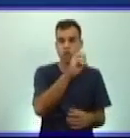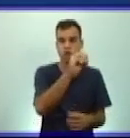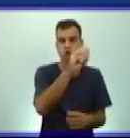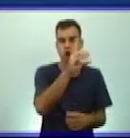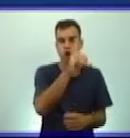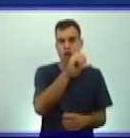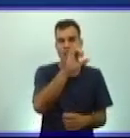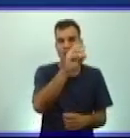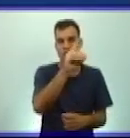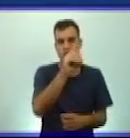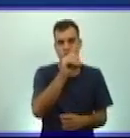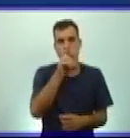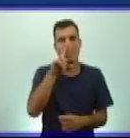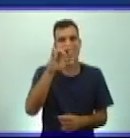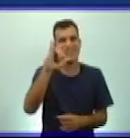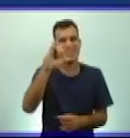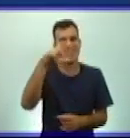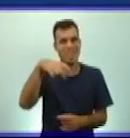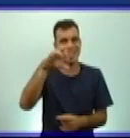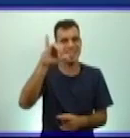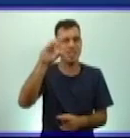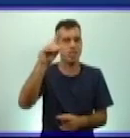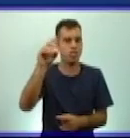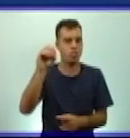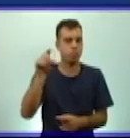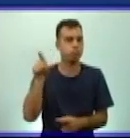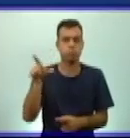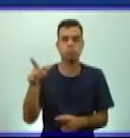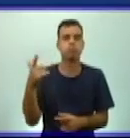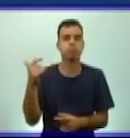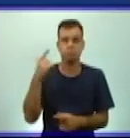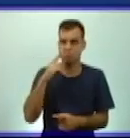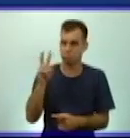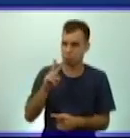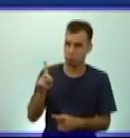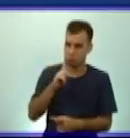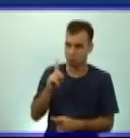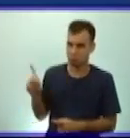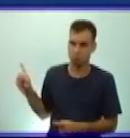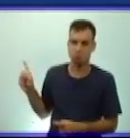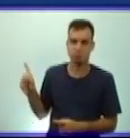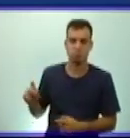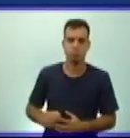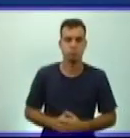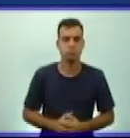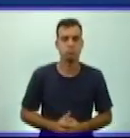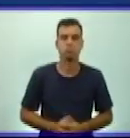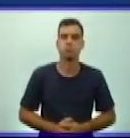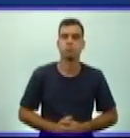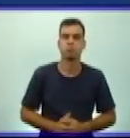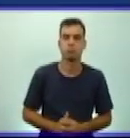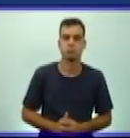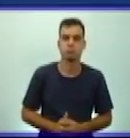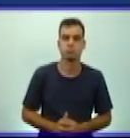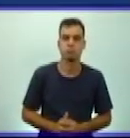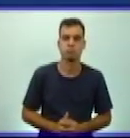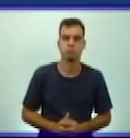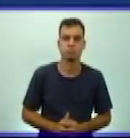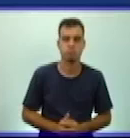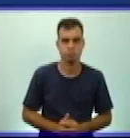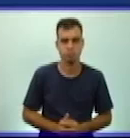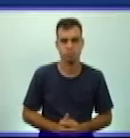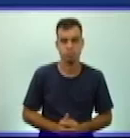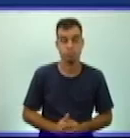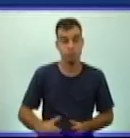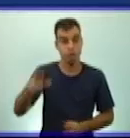en pantalla, el cual es el cuerpo formado por un conjunto de puntos, ya ven, de puntos materiales. Recordaba el concepto que